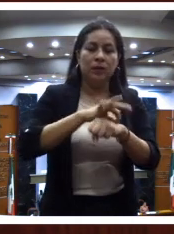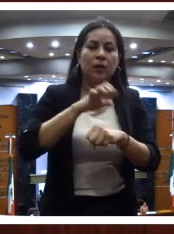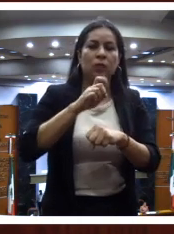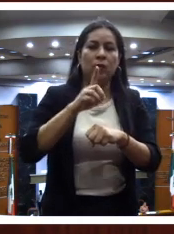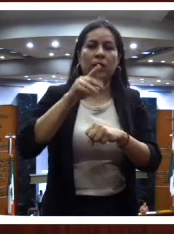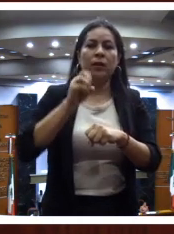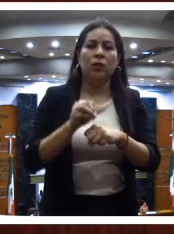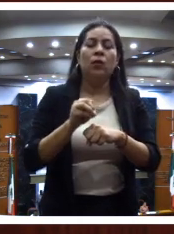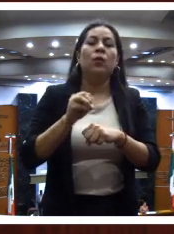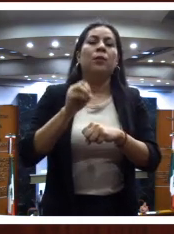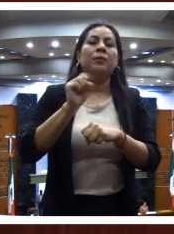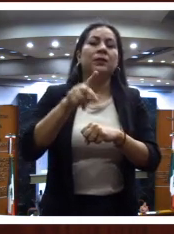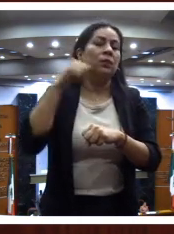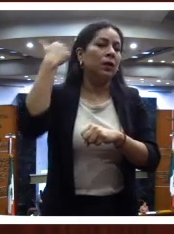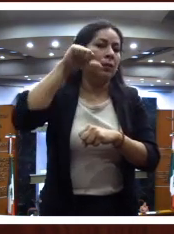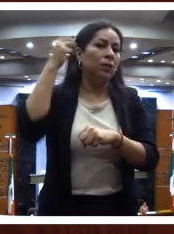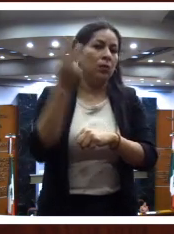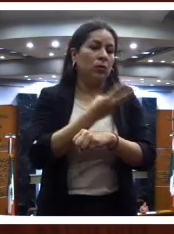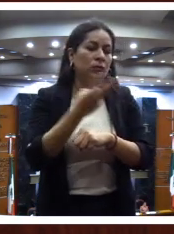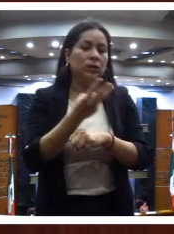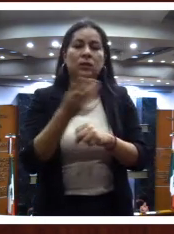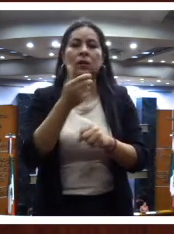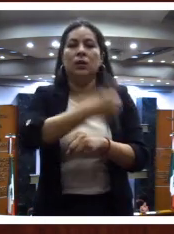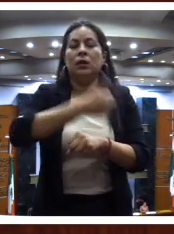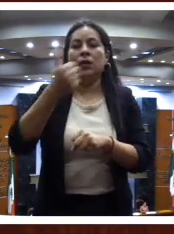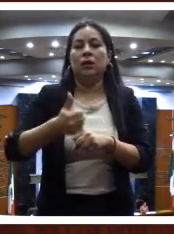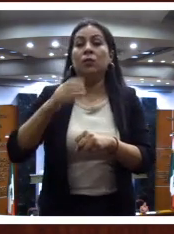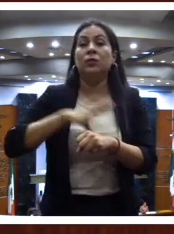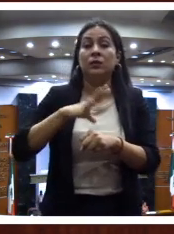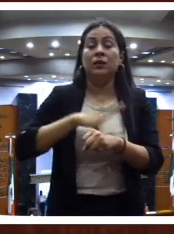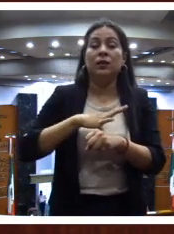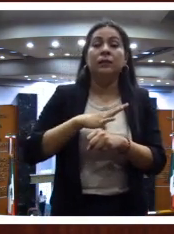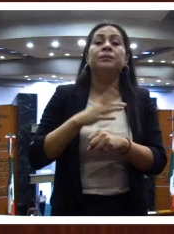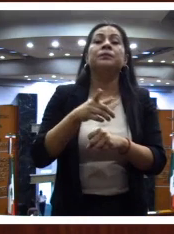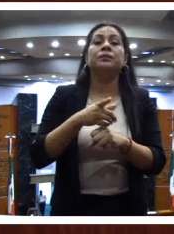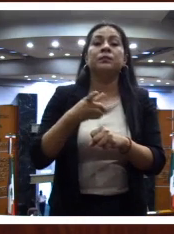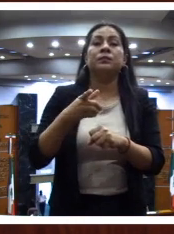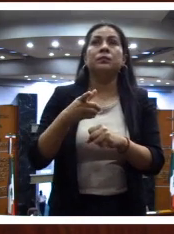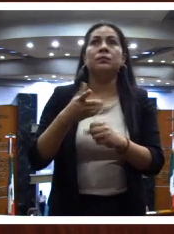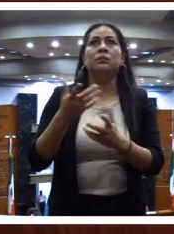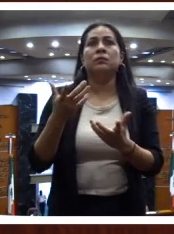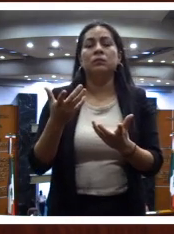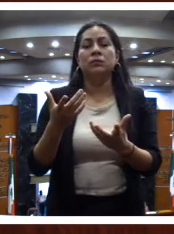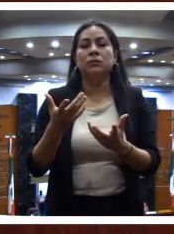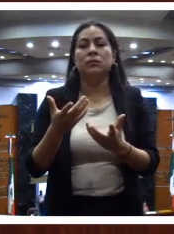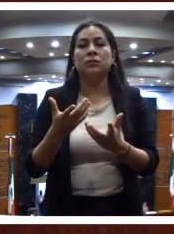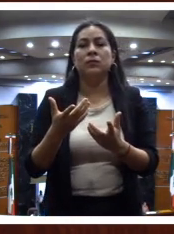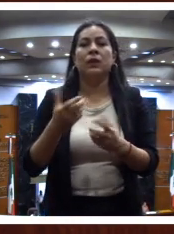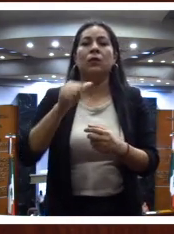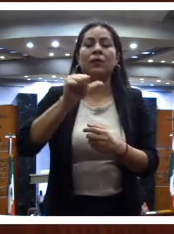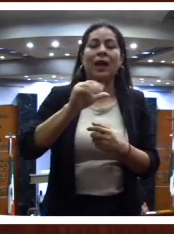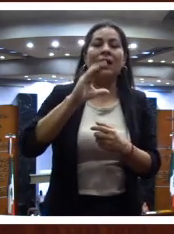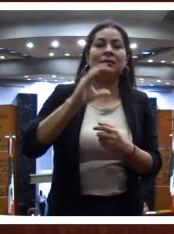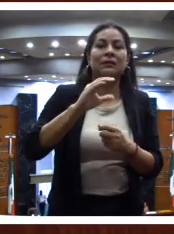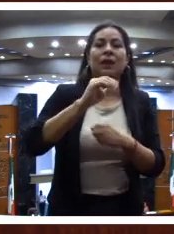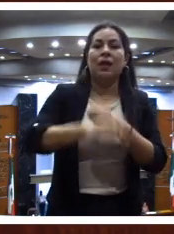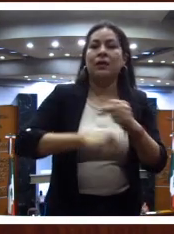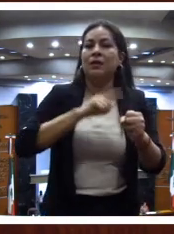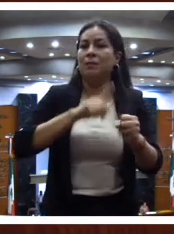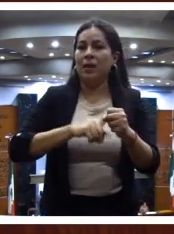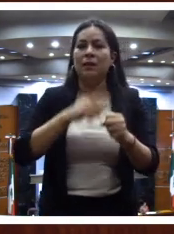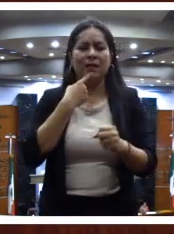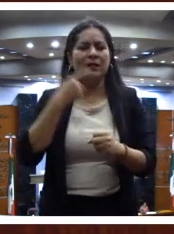Neri y Acapulco los que cuentan con cada uno de ellos con el agravante de que organizaciones animales